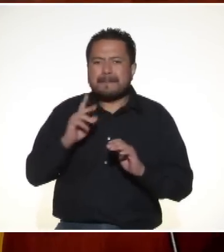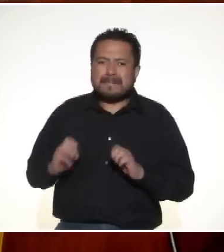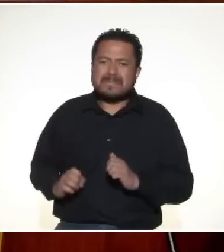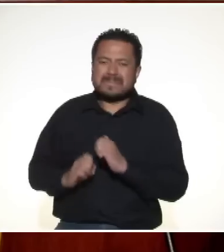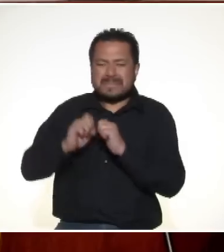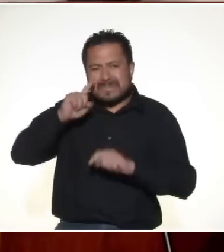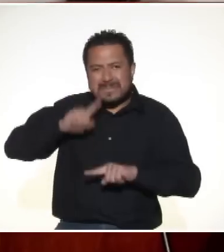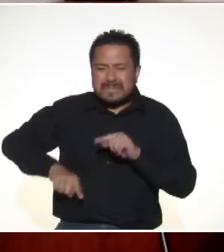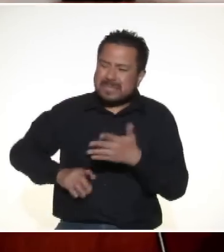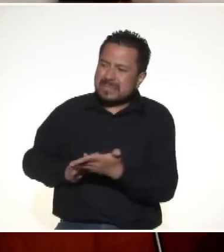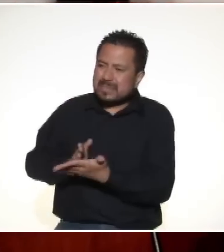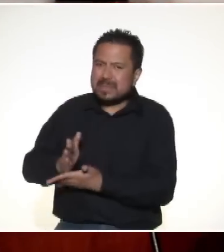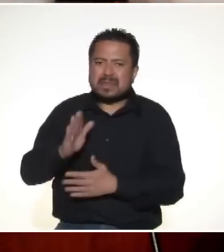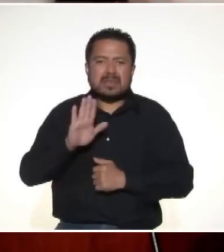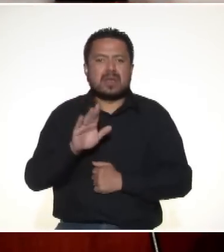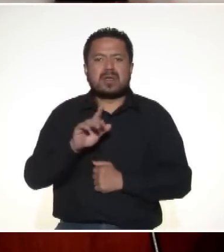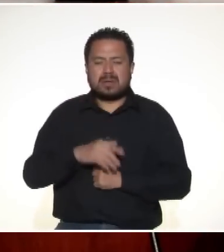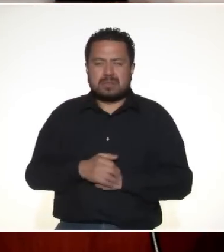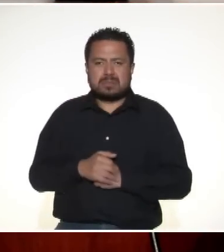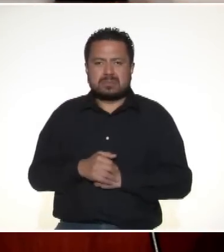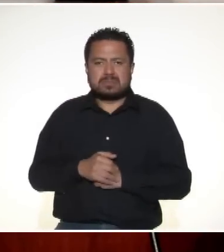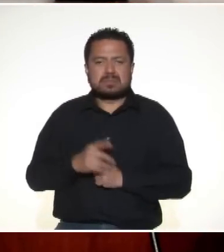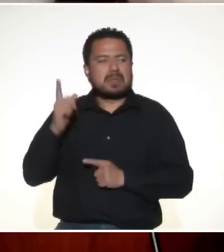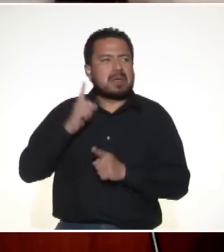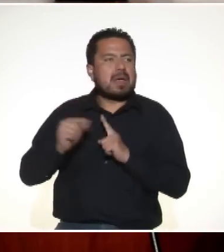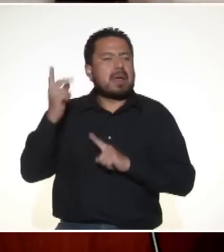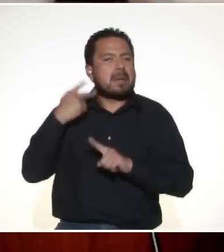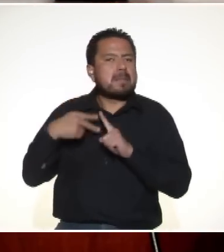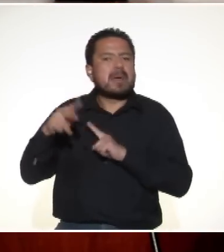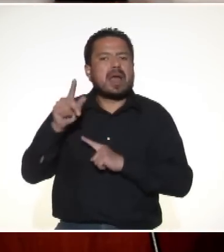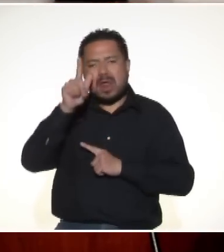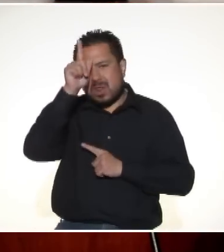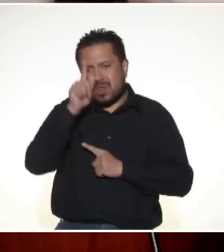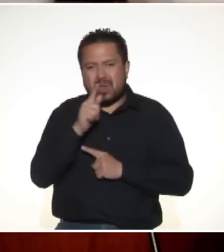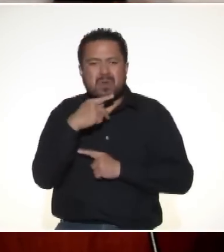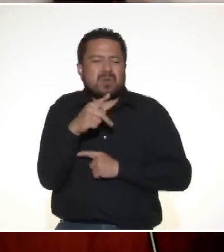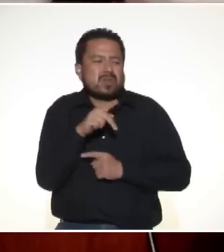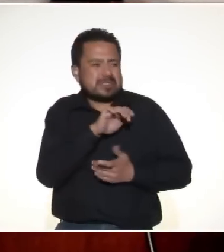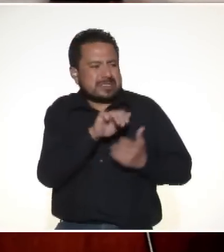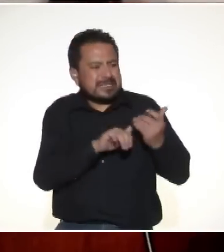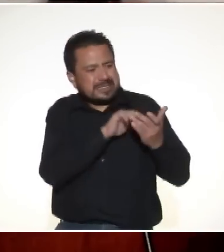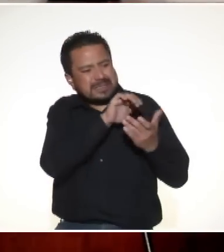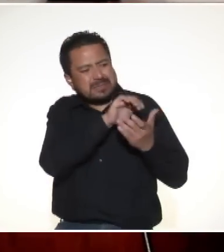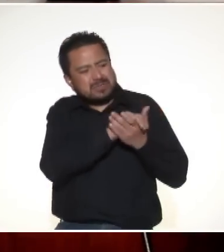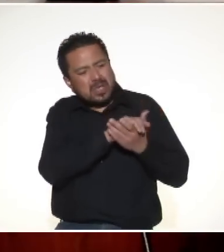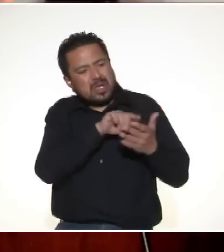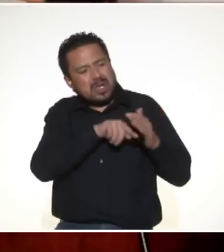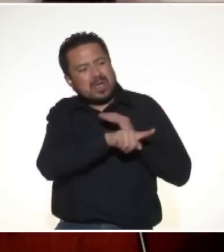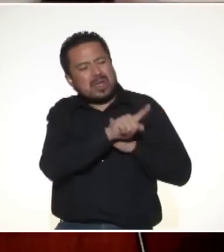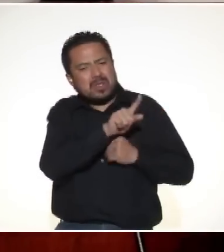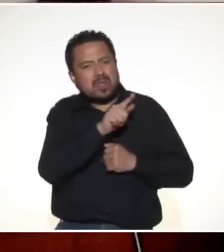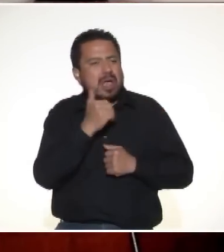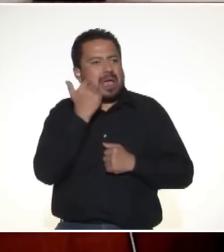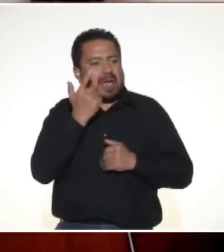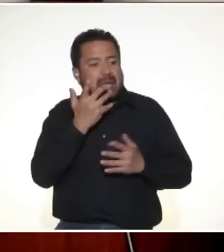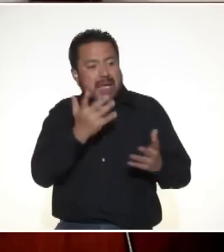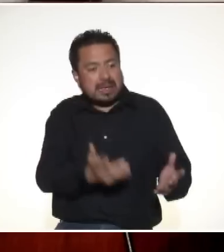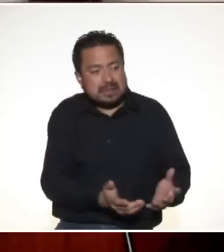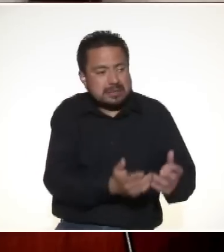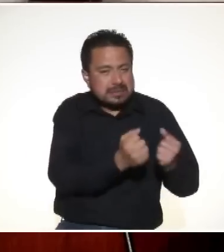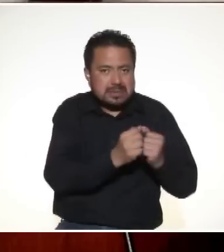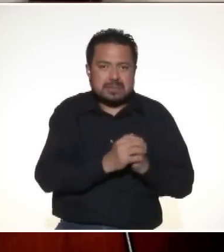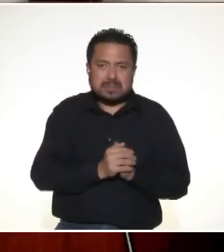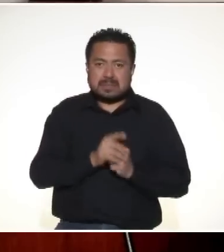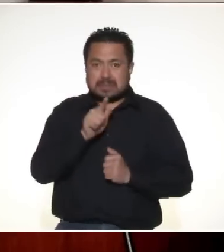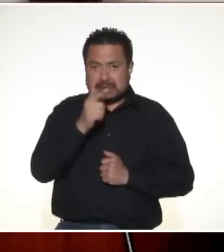riesgo. Voy a poner el caso, luna de miel, y es tu esposa la que está y tú quieres jugarle al héroe. Ok,